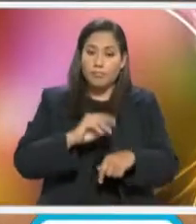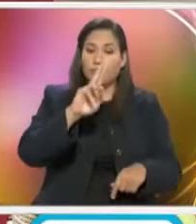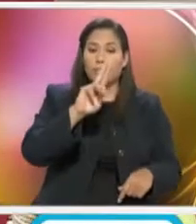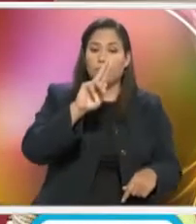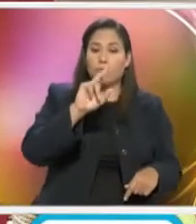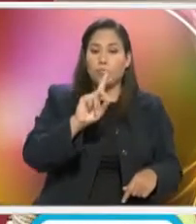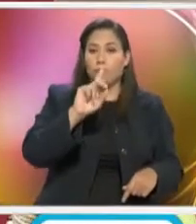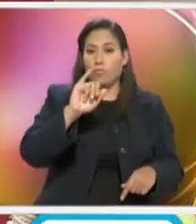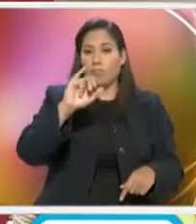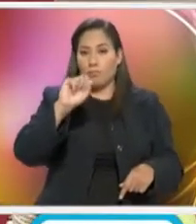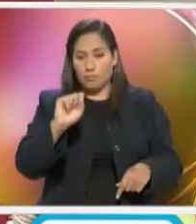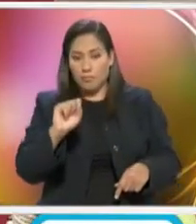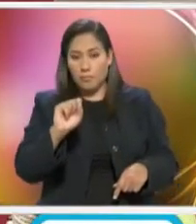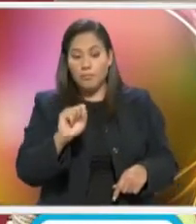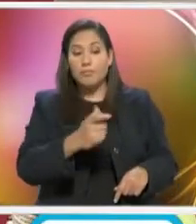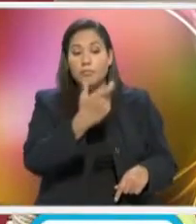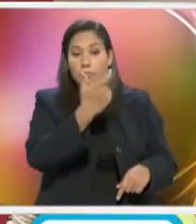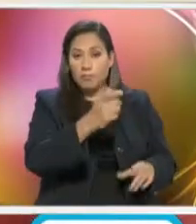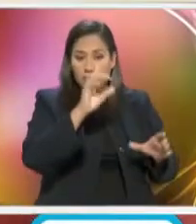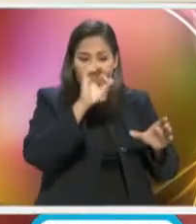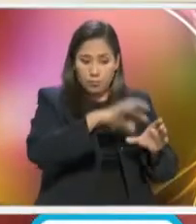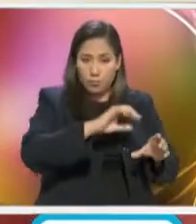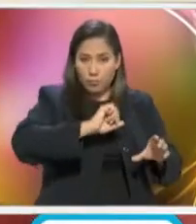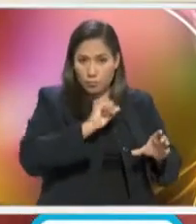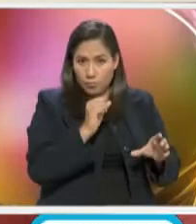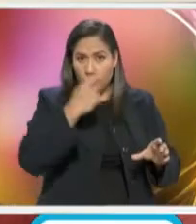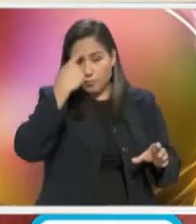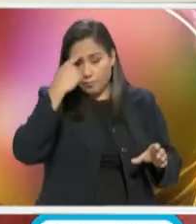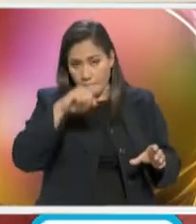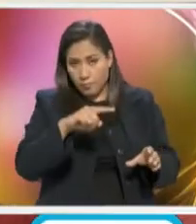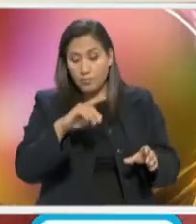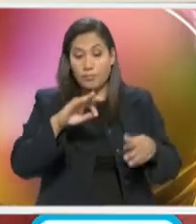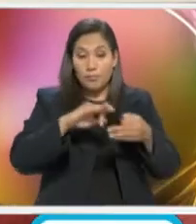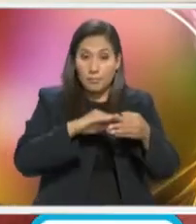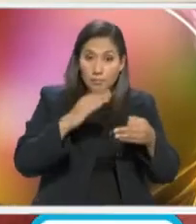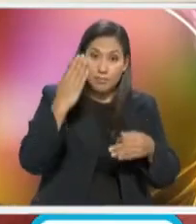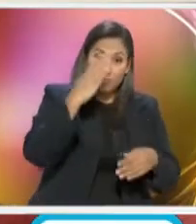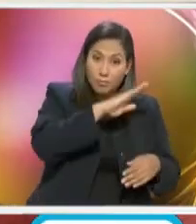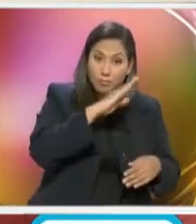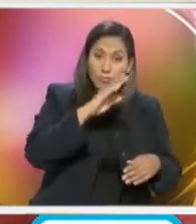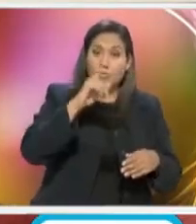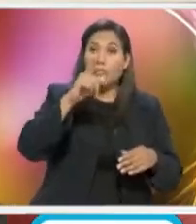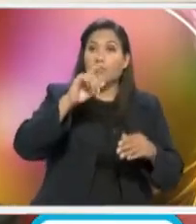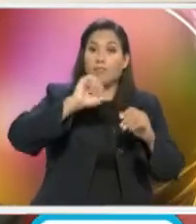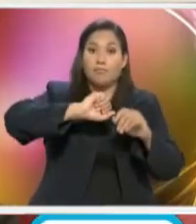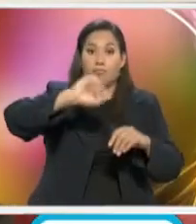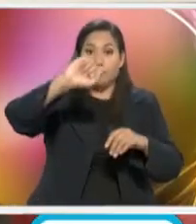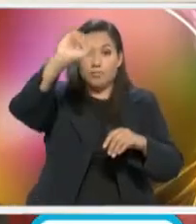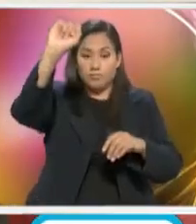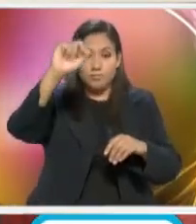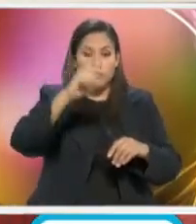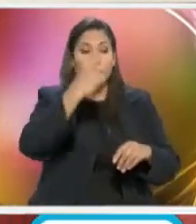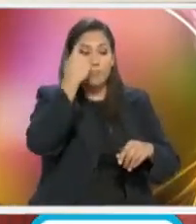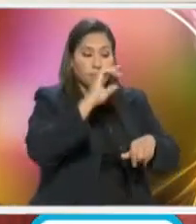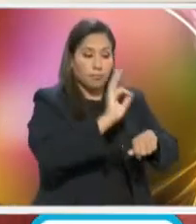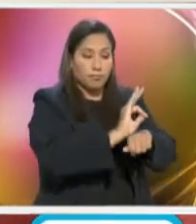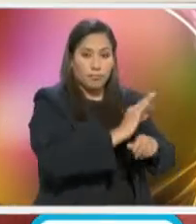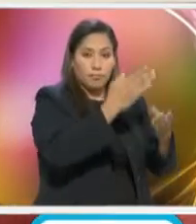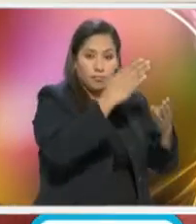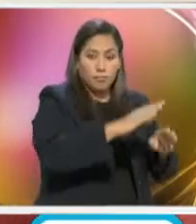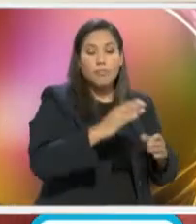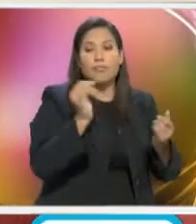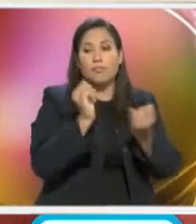de inversión de referencia para que la tasa variable no fuera tan alta y protegieran a las instituciones financieras y además